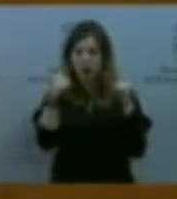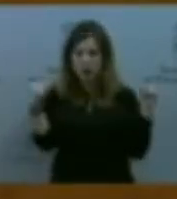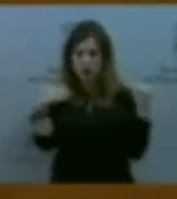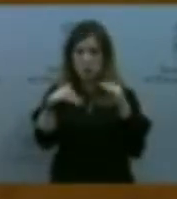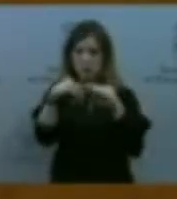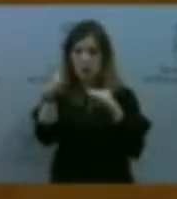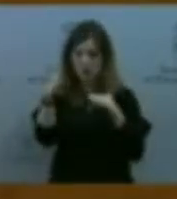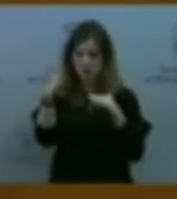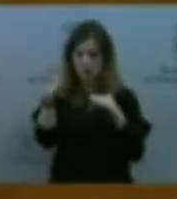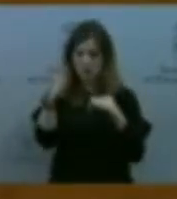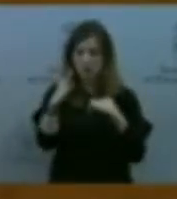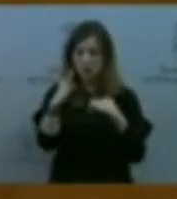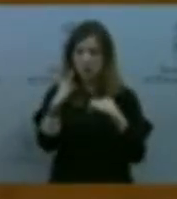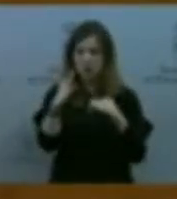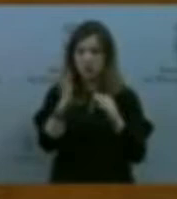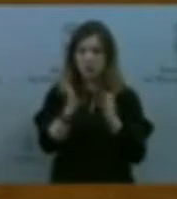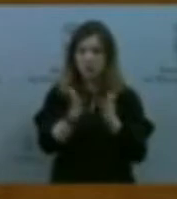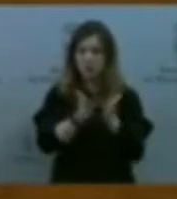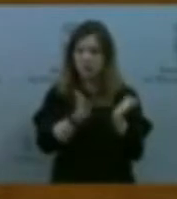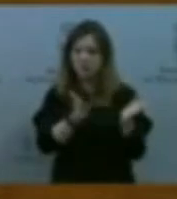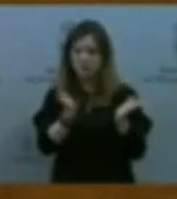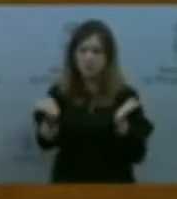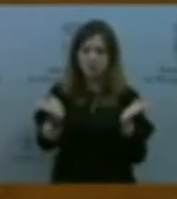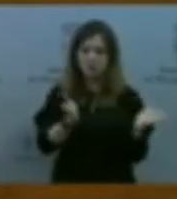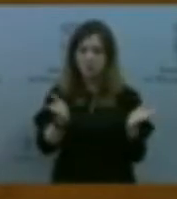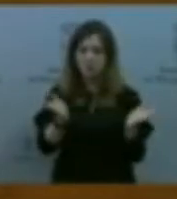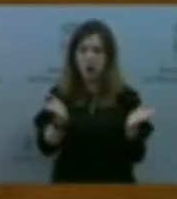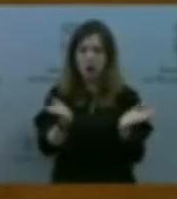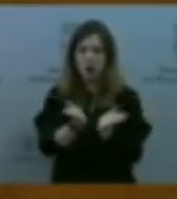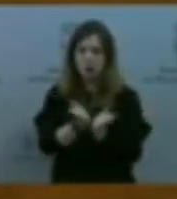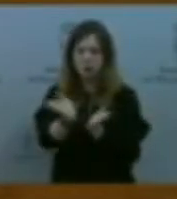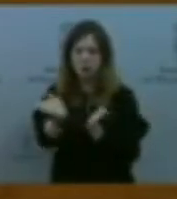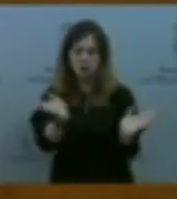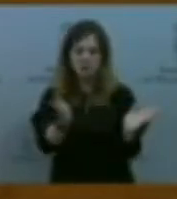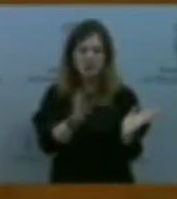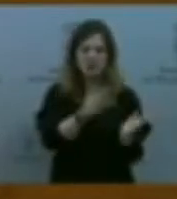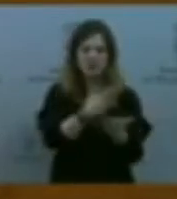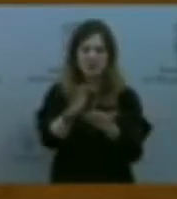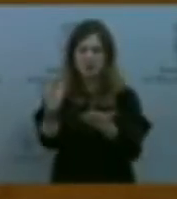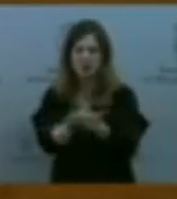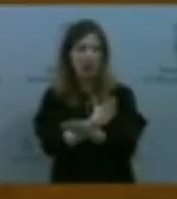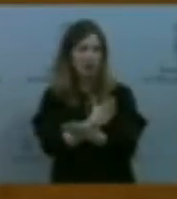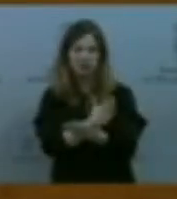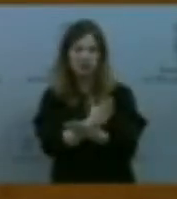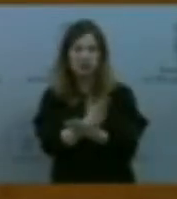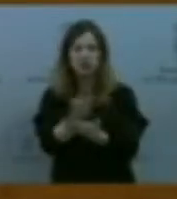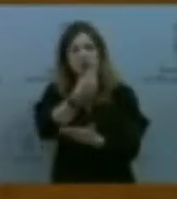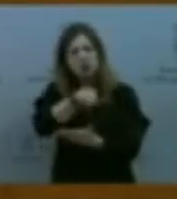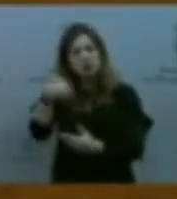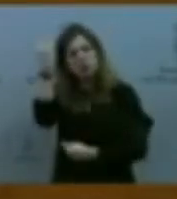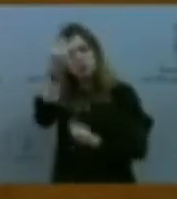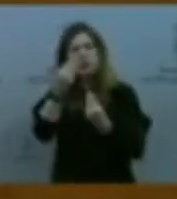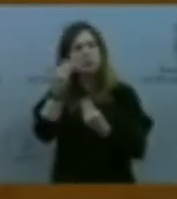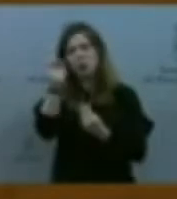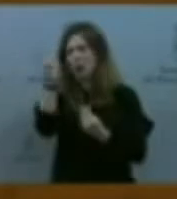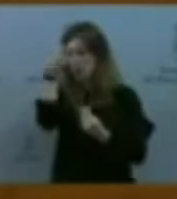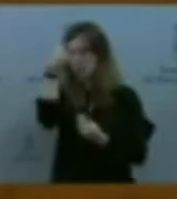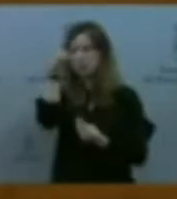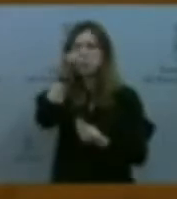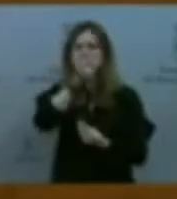estén llamados a confluir ni a encontrarse, a nosotros nos parece que es un mal concepto, que es una mala planificación y,